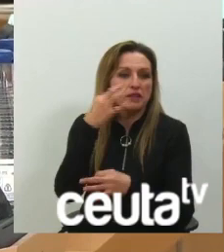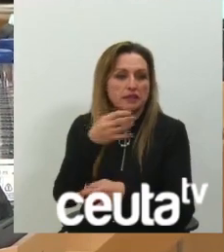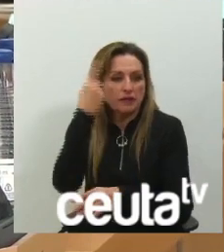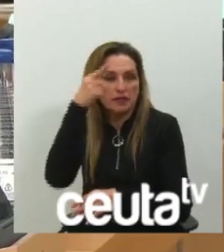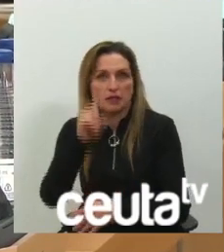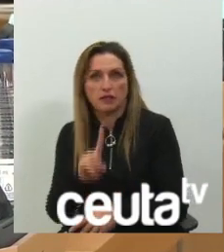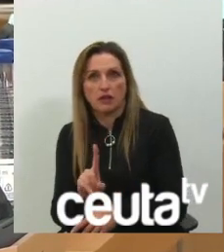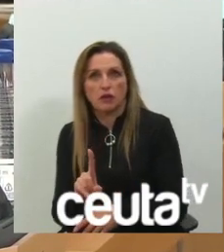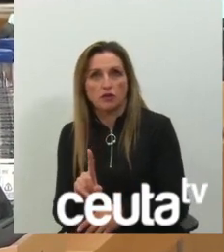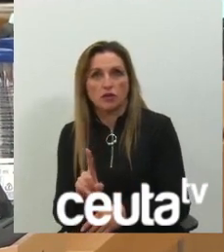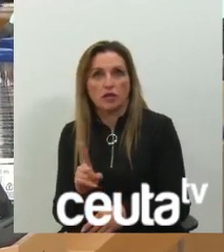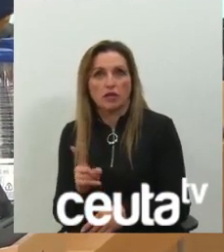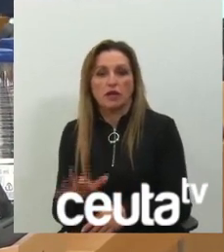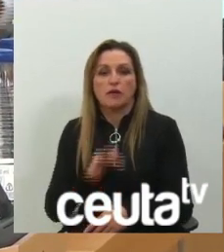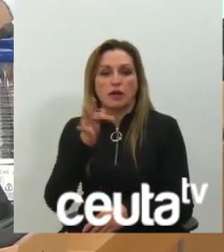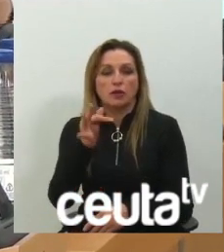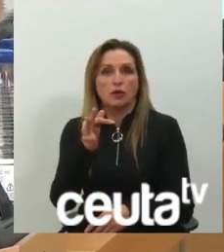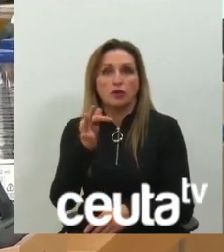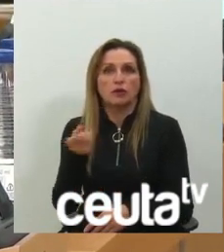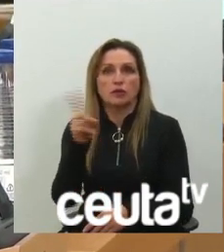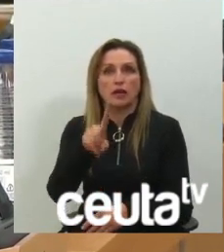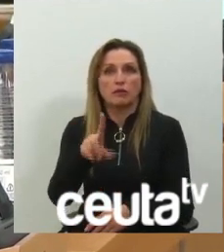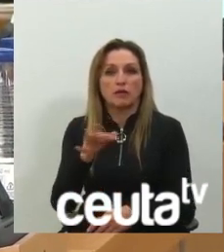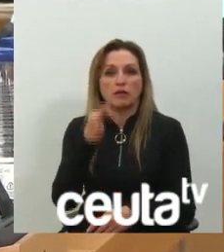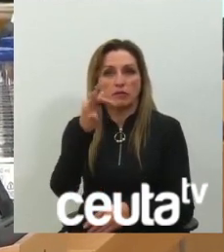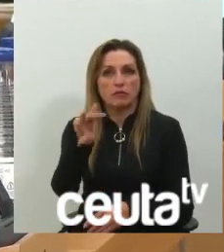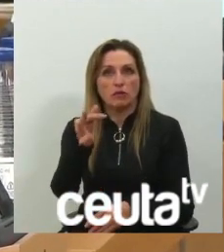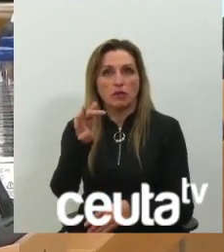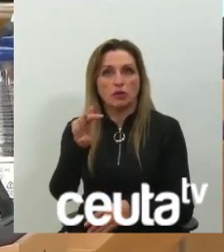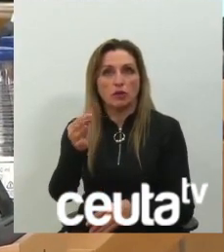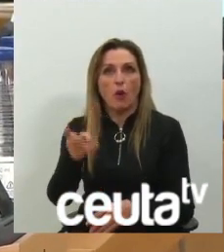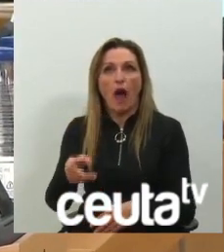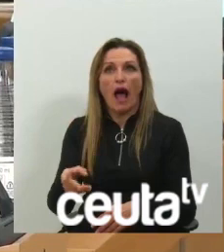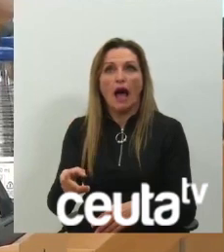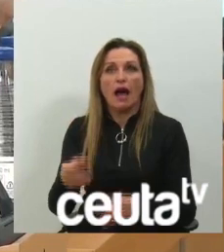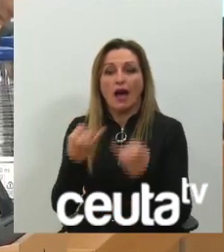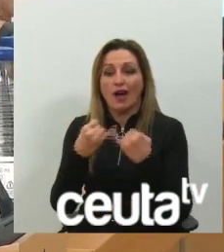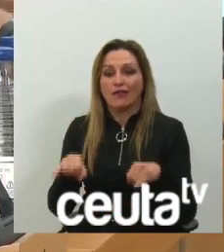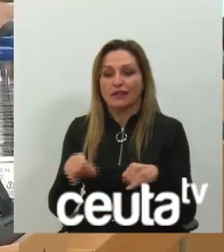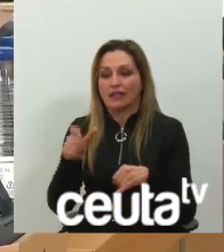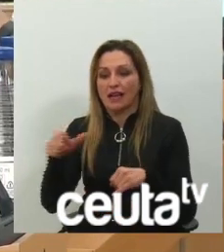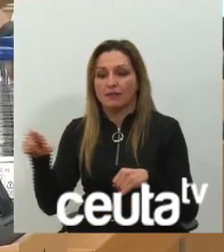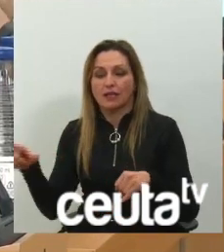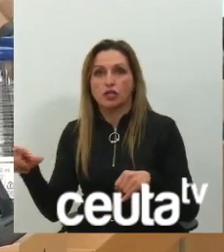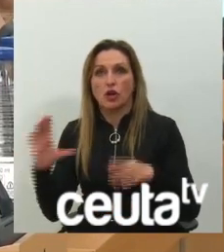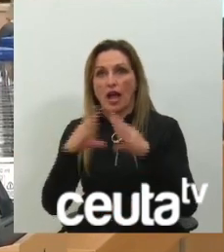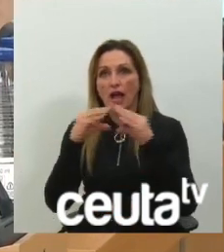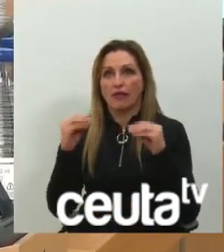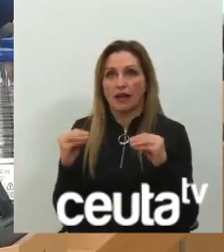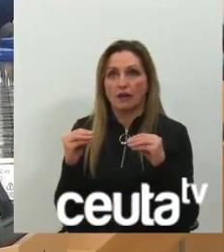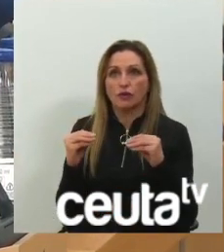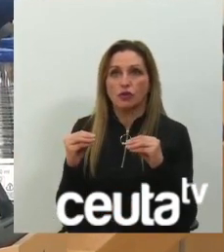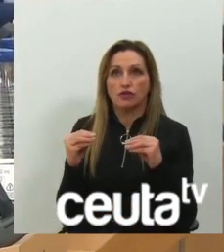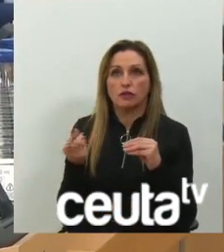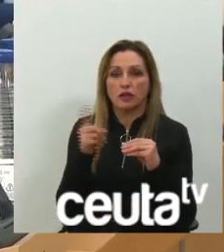también me sumo a felicitar a los andaluces que bueno que tienen ese acento que usted ha dicho y que en